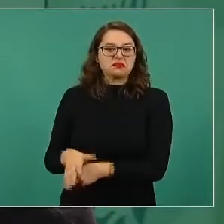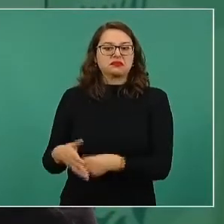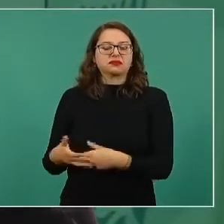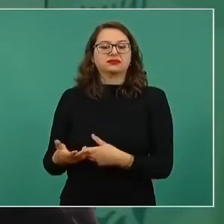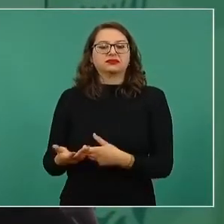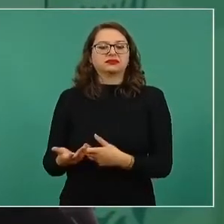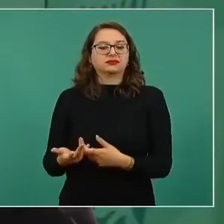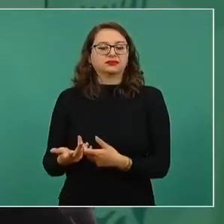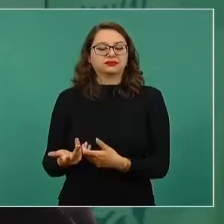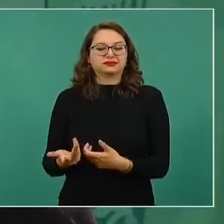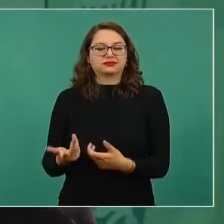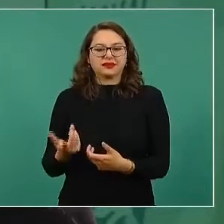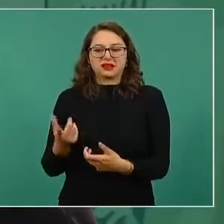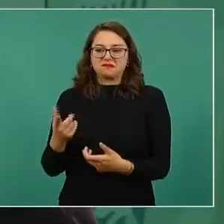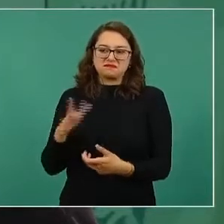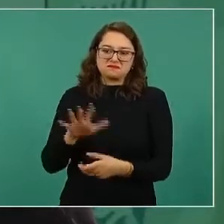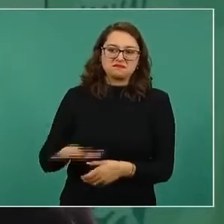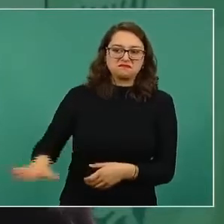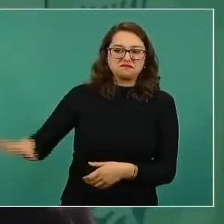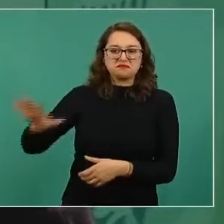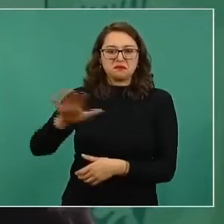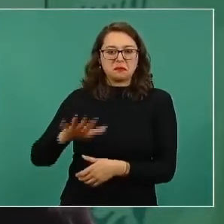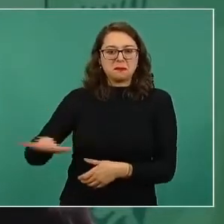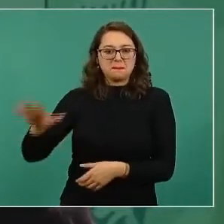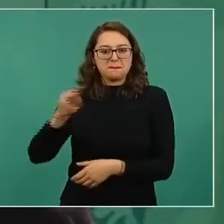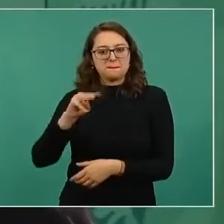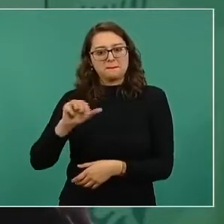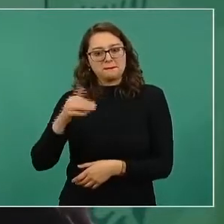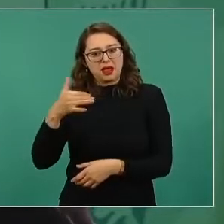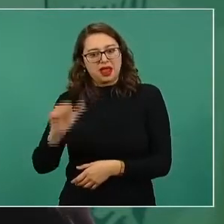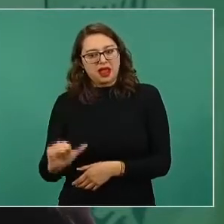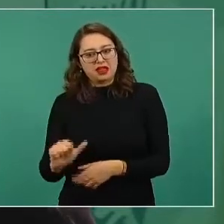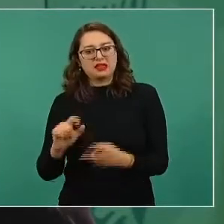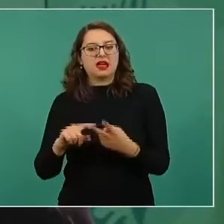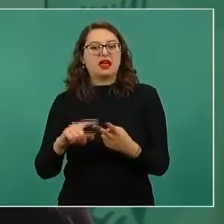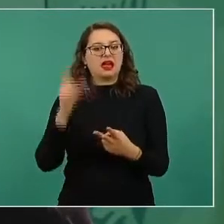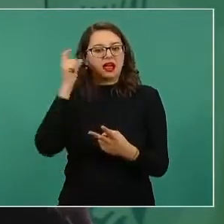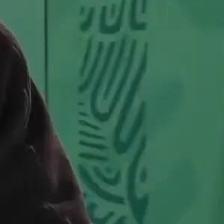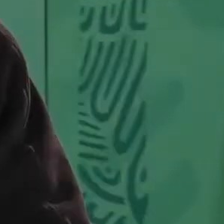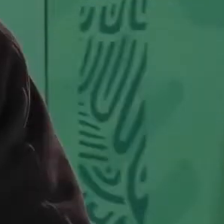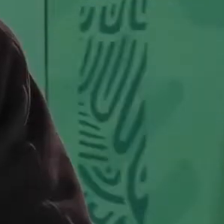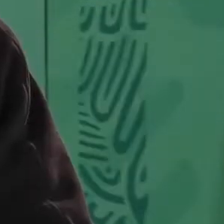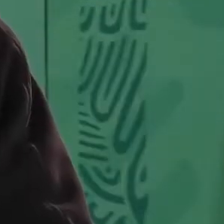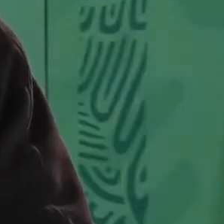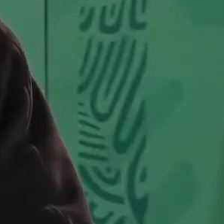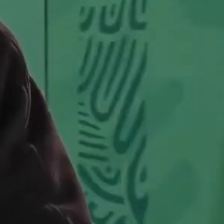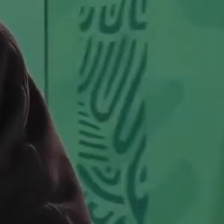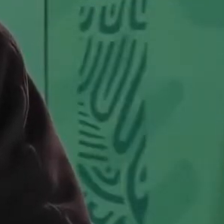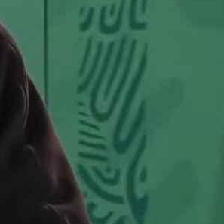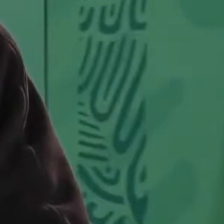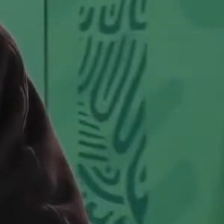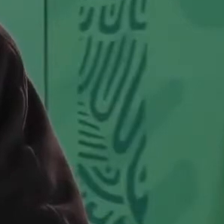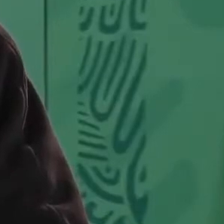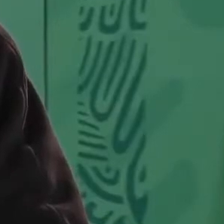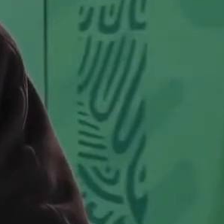en la zona maya, en Guerrero. Todos ellos